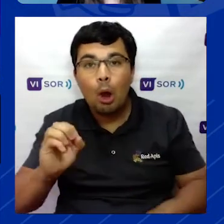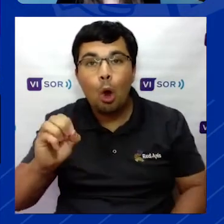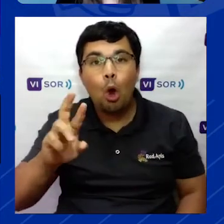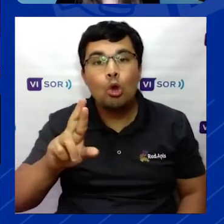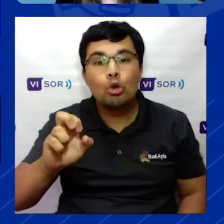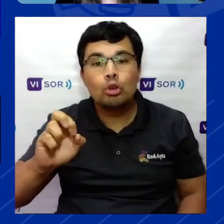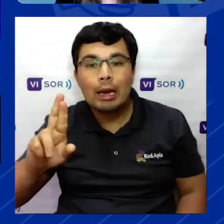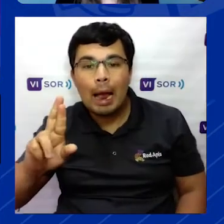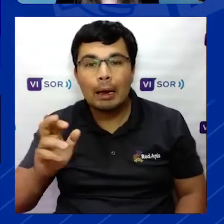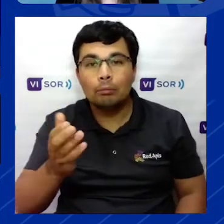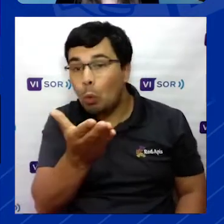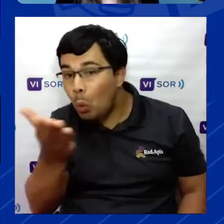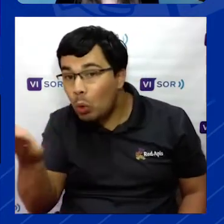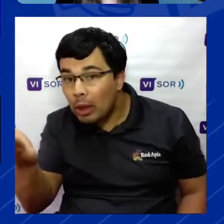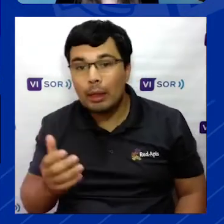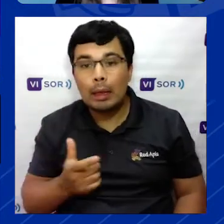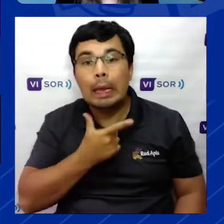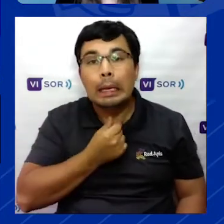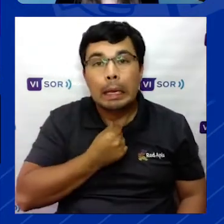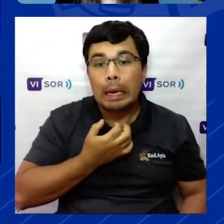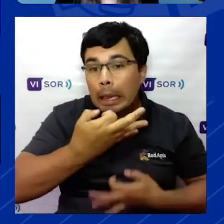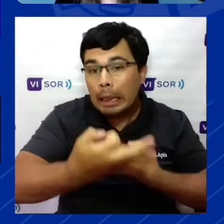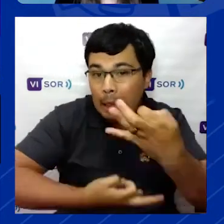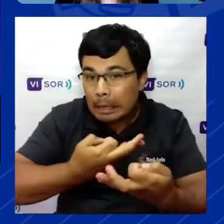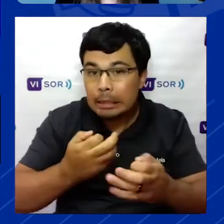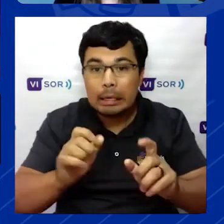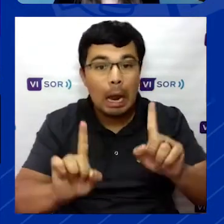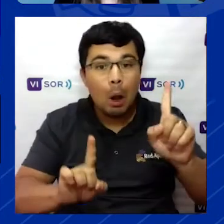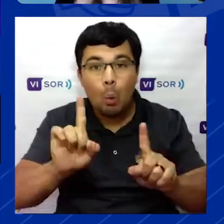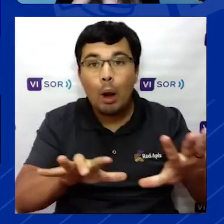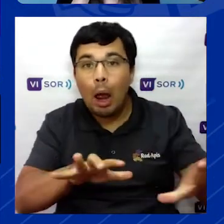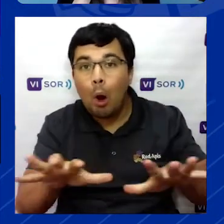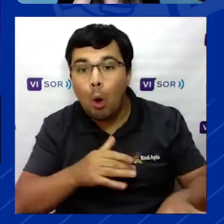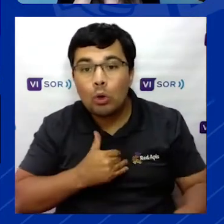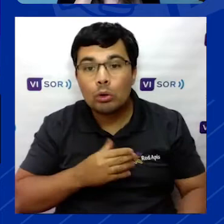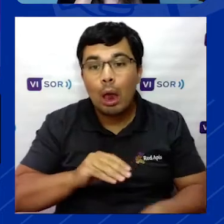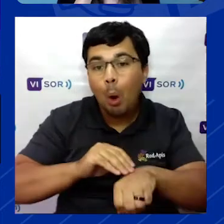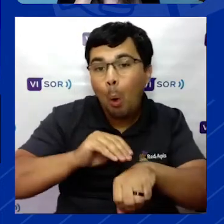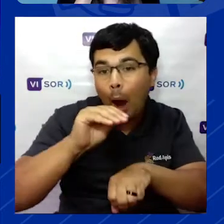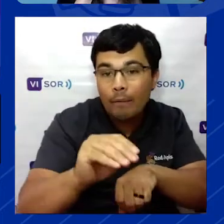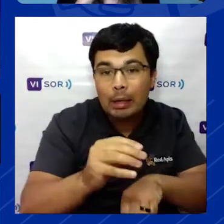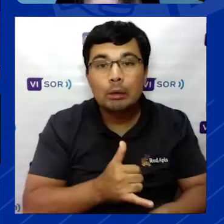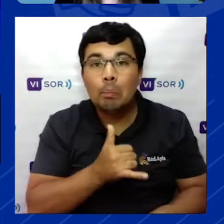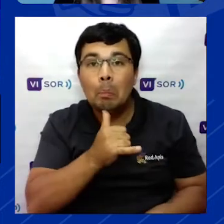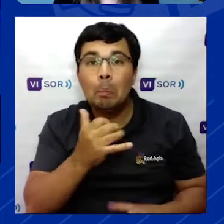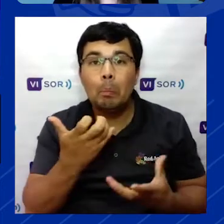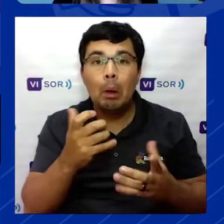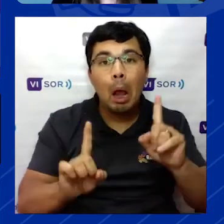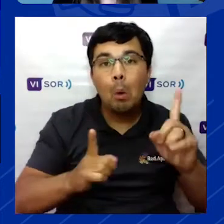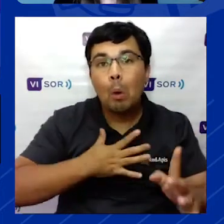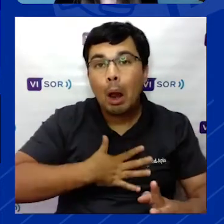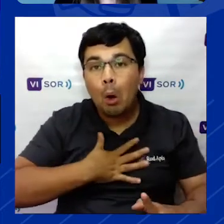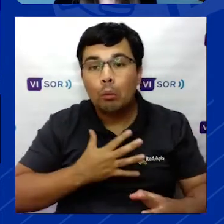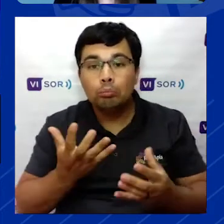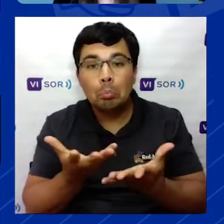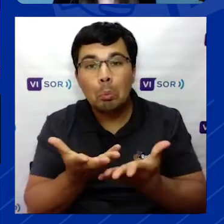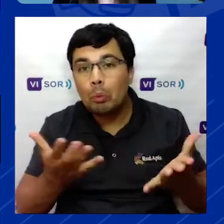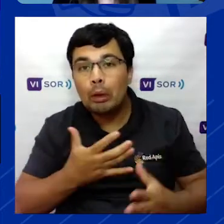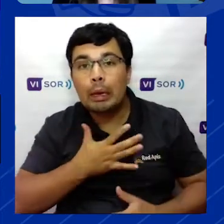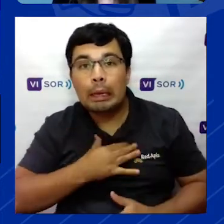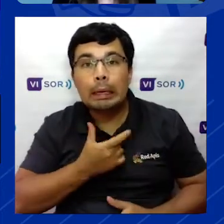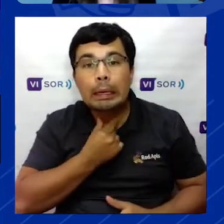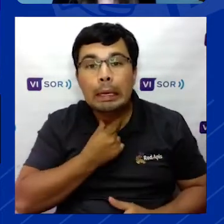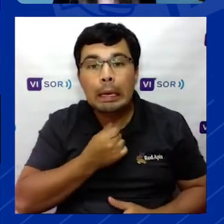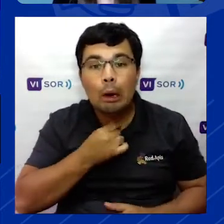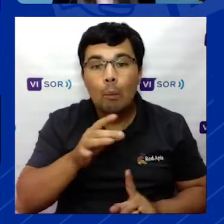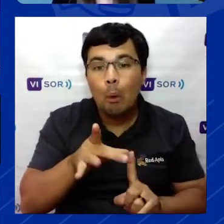Catalina, Jimena, Victoria, ¿quieren dejar como algún último mensaje o algo que quieran así destacar específicamente?